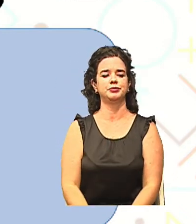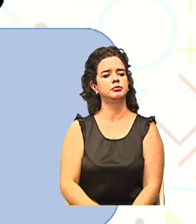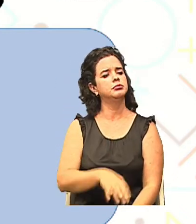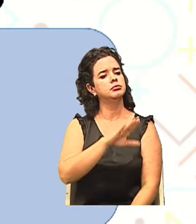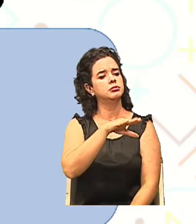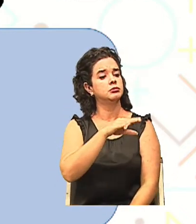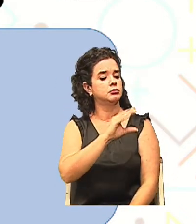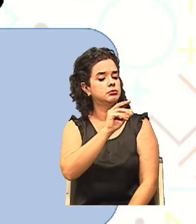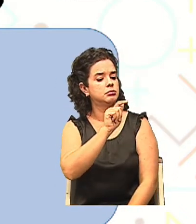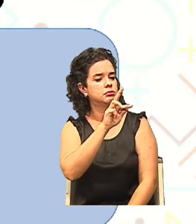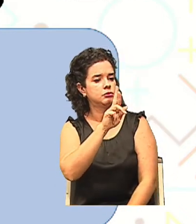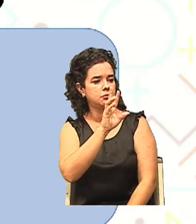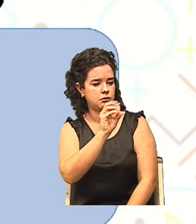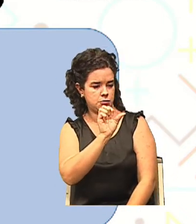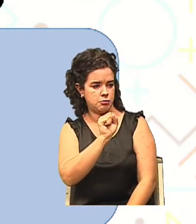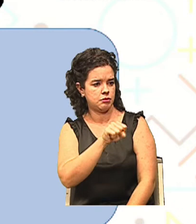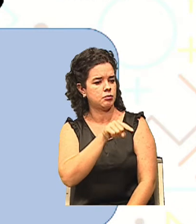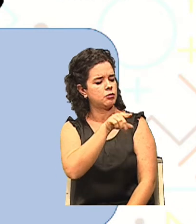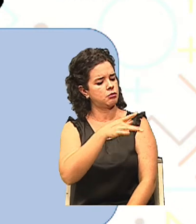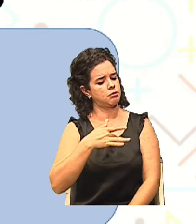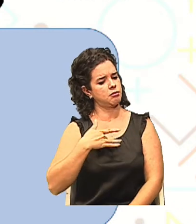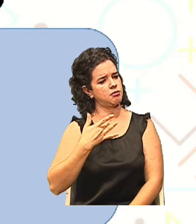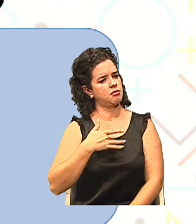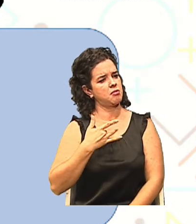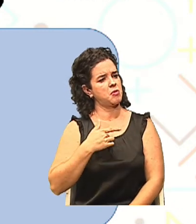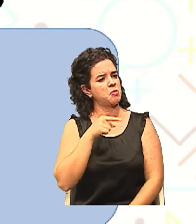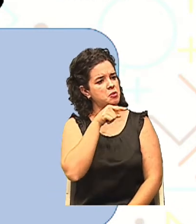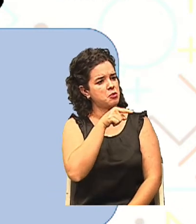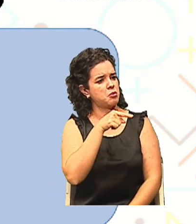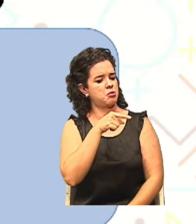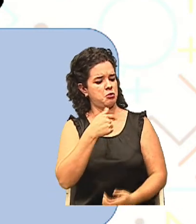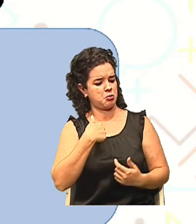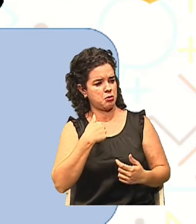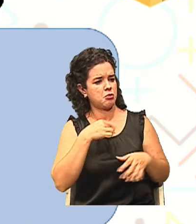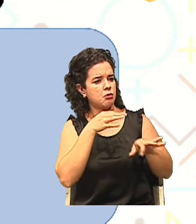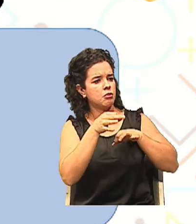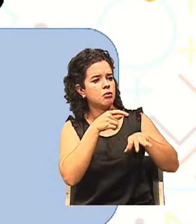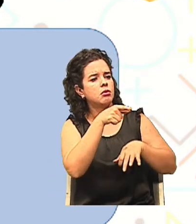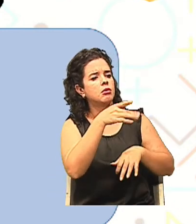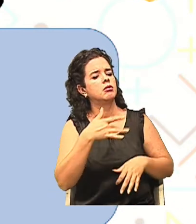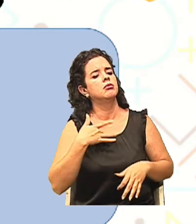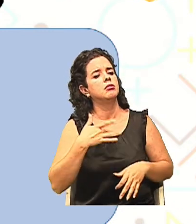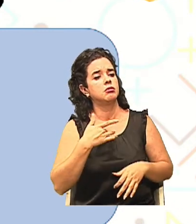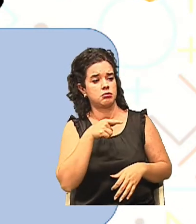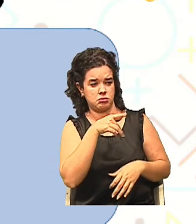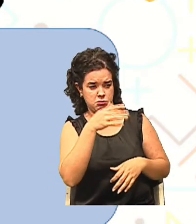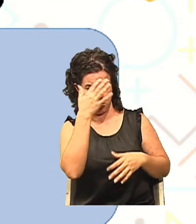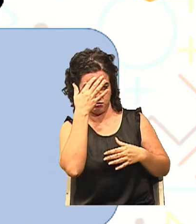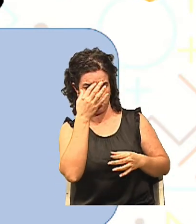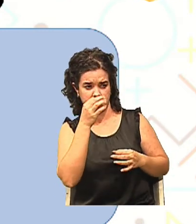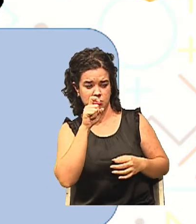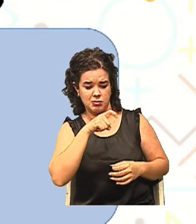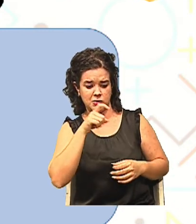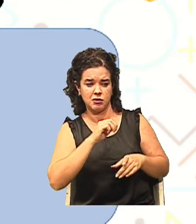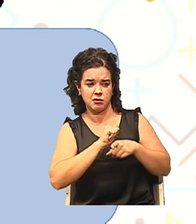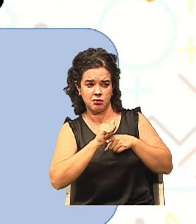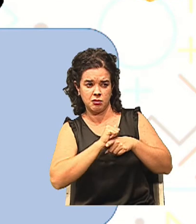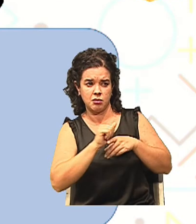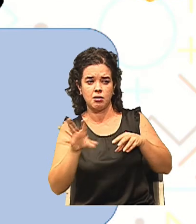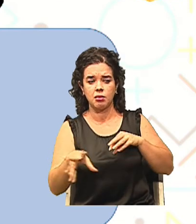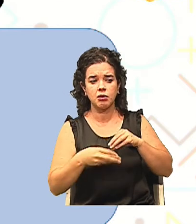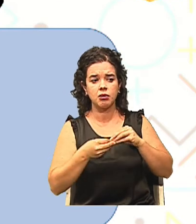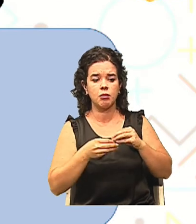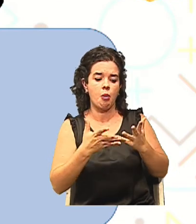Carlos, ¿cómo te sentías durante la explicación del tema? ¿Usted cree que debamos repasar algo más